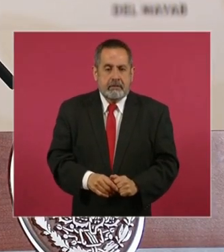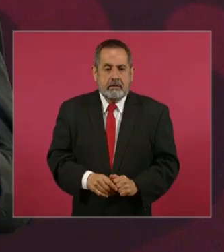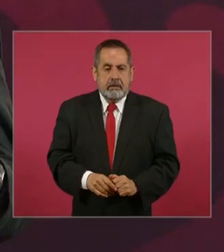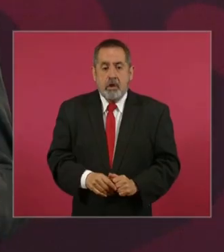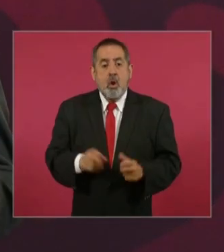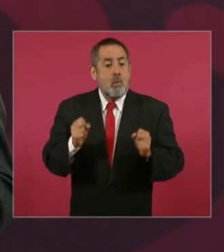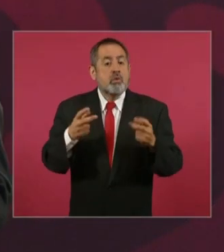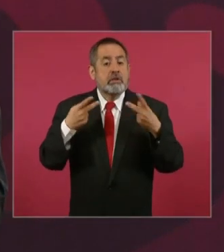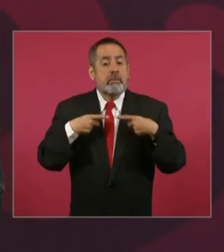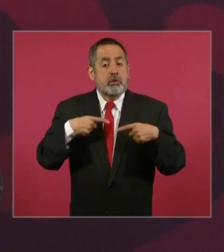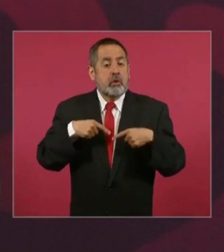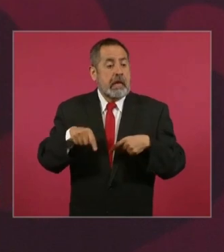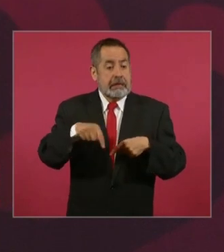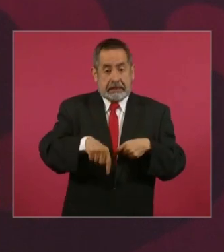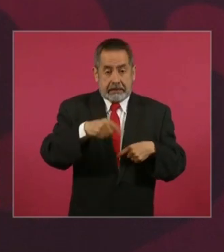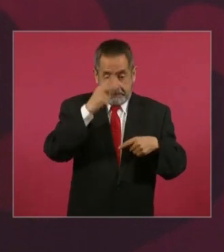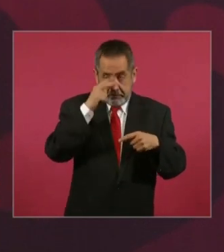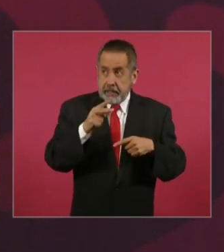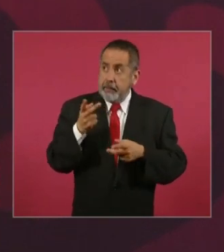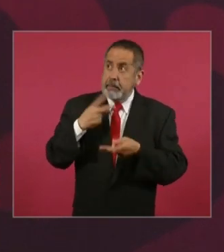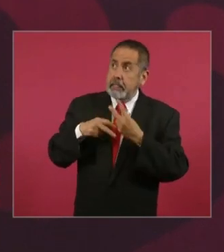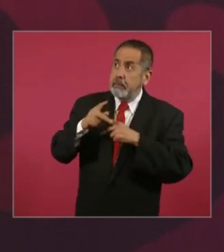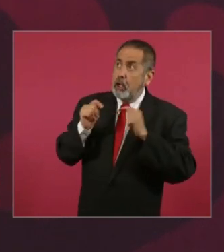vive mucha gente del turismo.